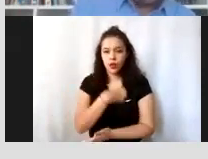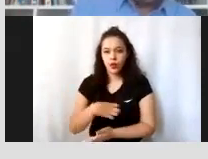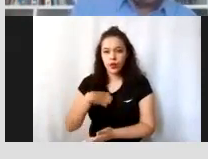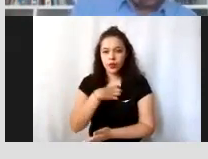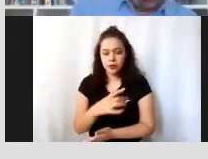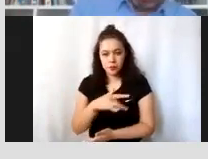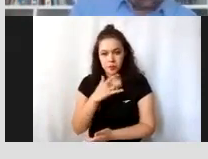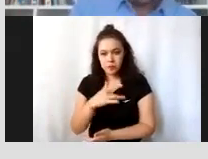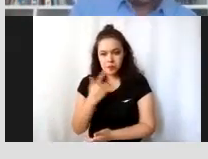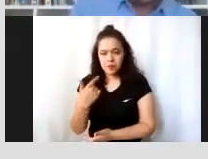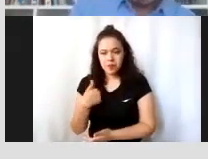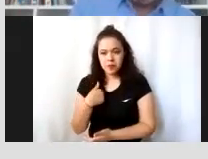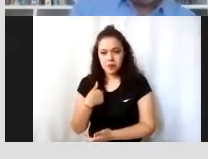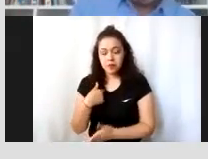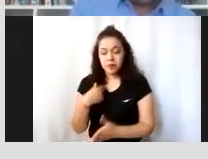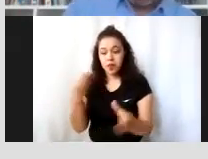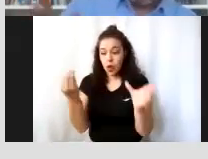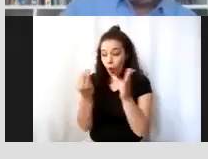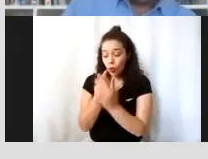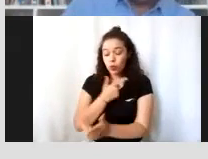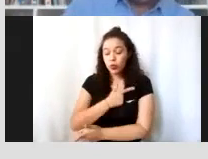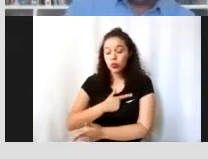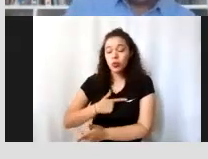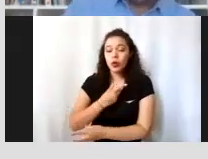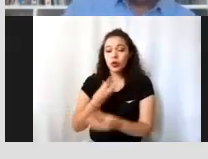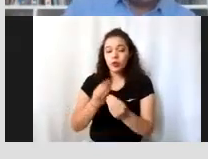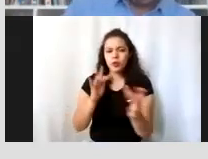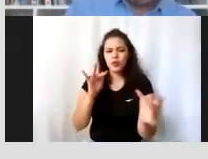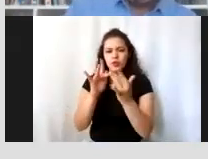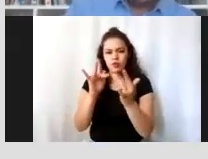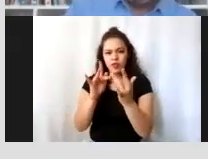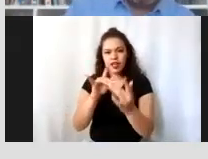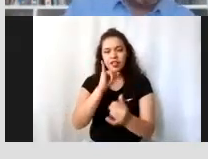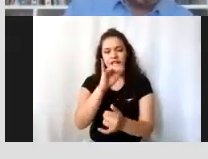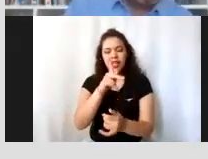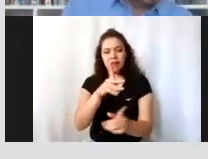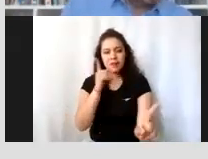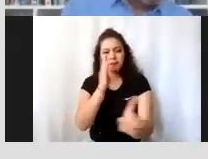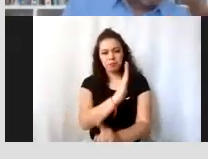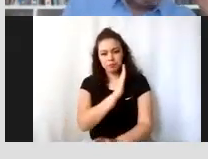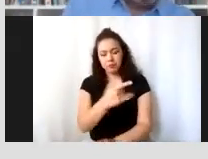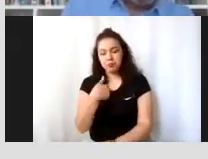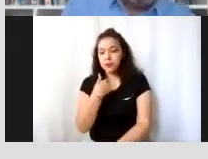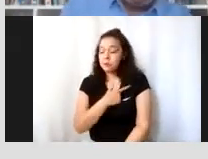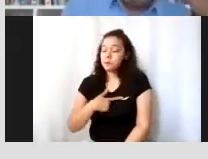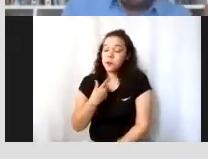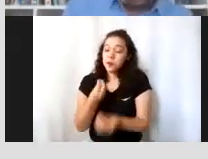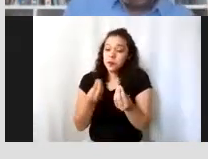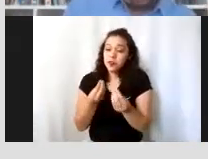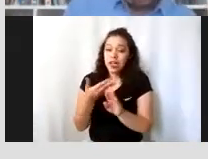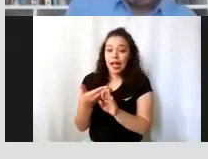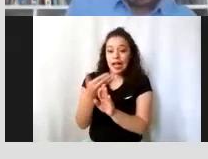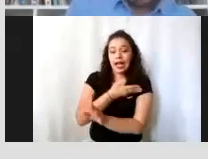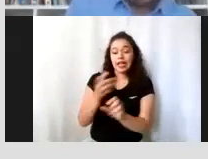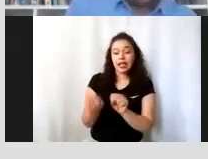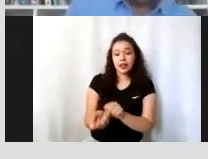Me gusta mucho estos cursos. Tener contacto directamente con las IAPES me agrada mucho. Y antes de la pandemia íbamos